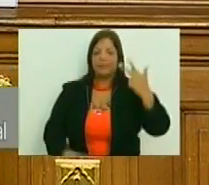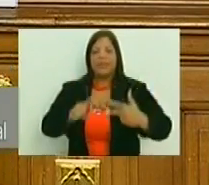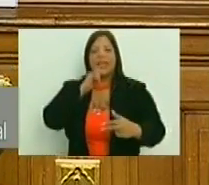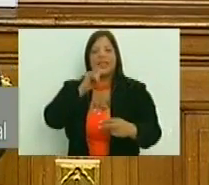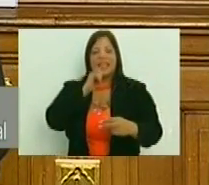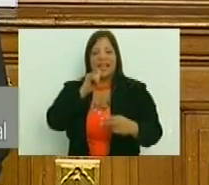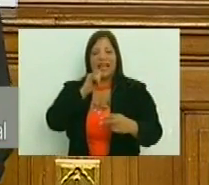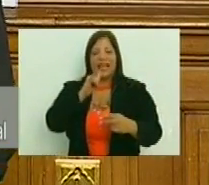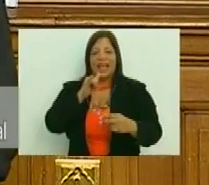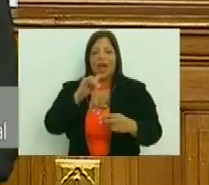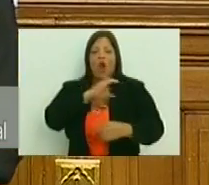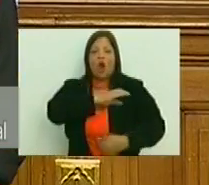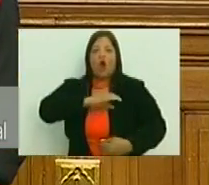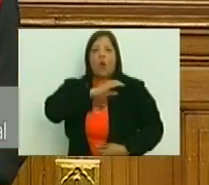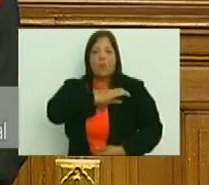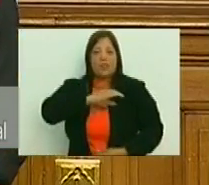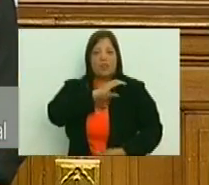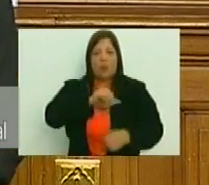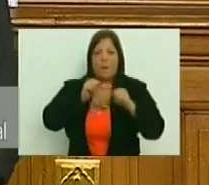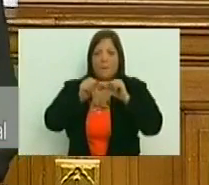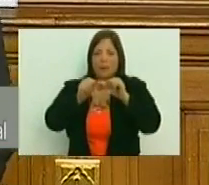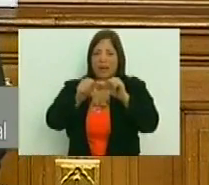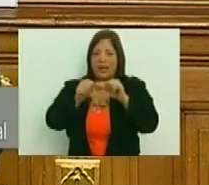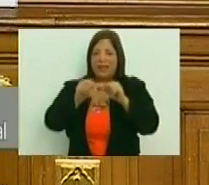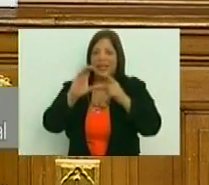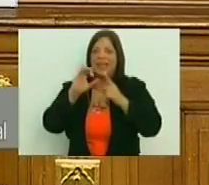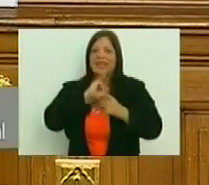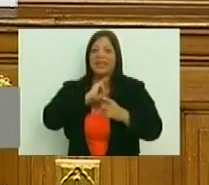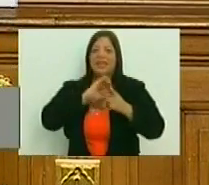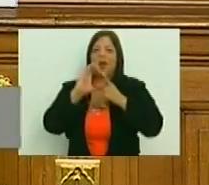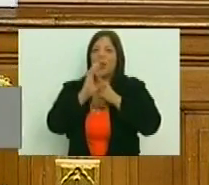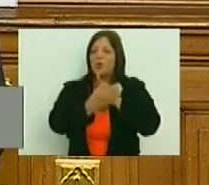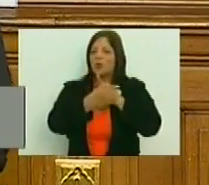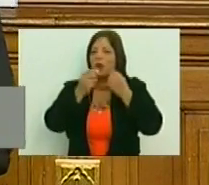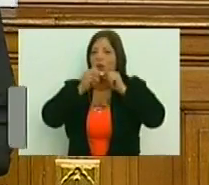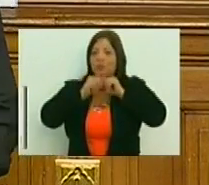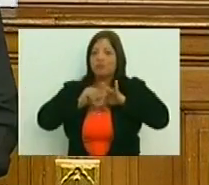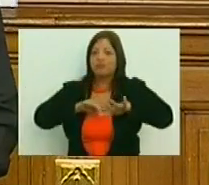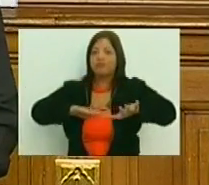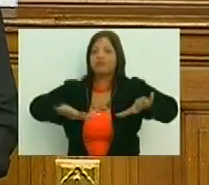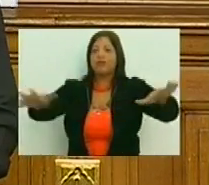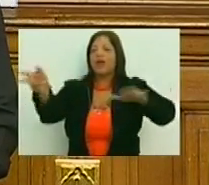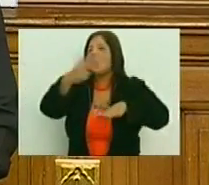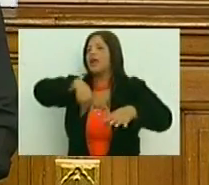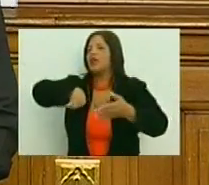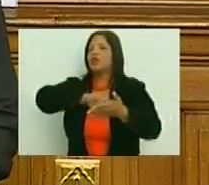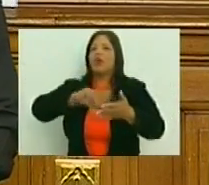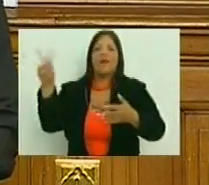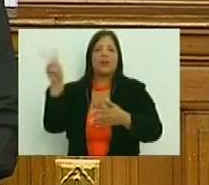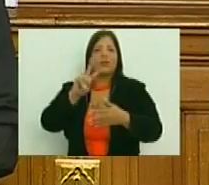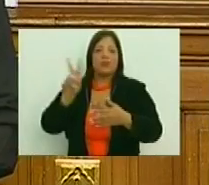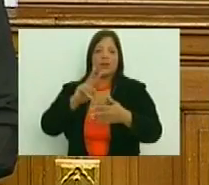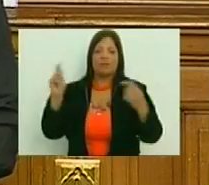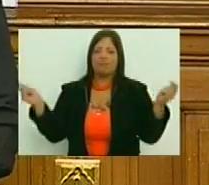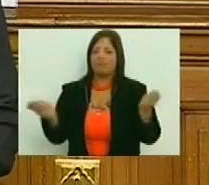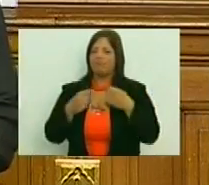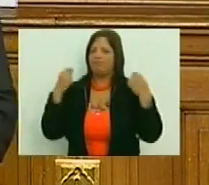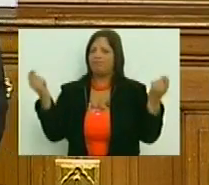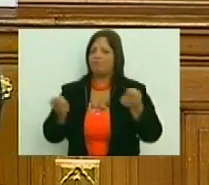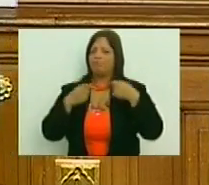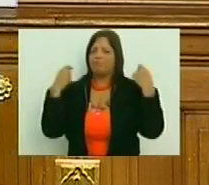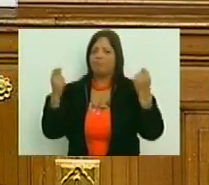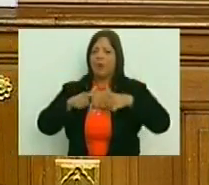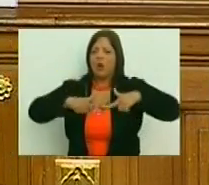declarar la Comisión Permanente de Identidad Cultural en despliegue en todo el territorio nacional para